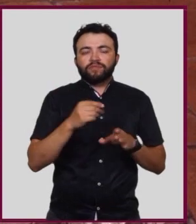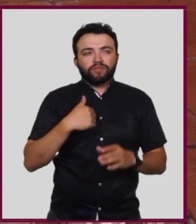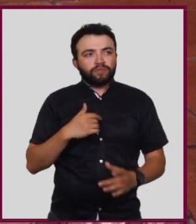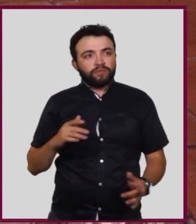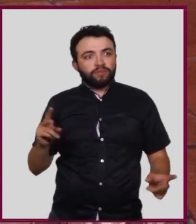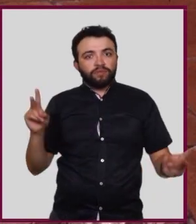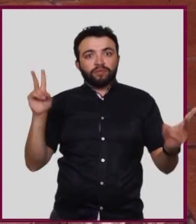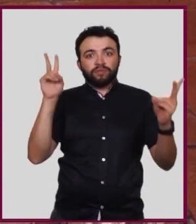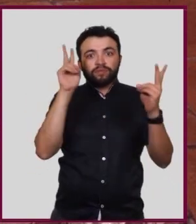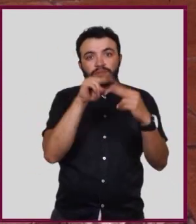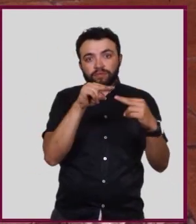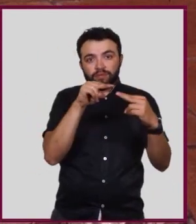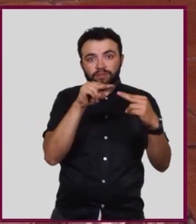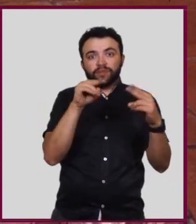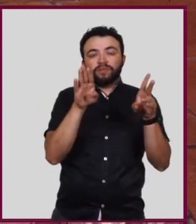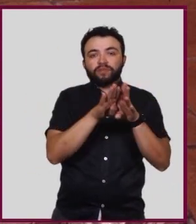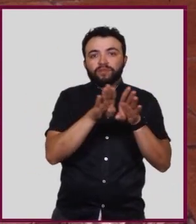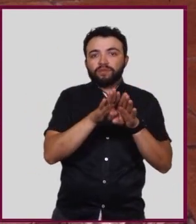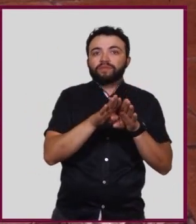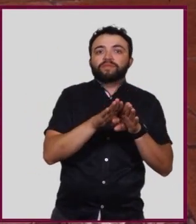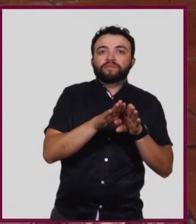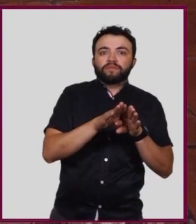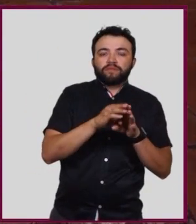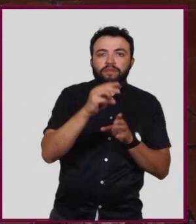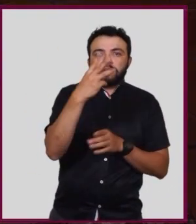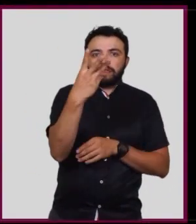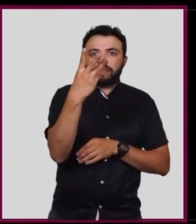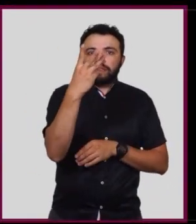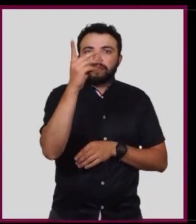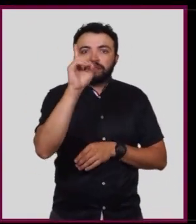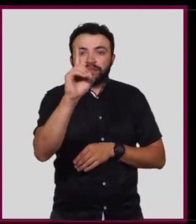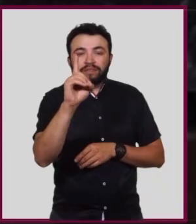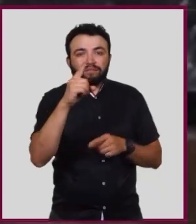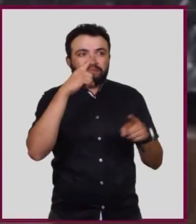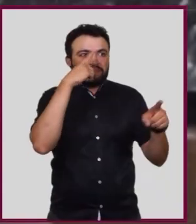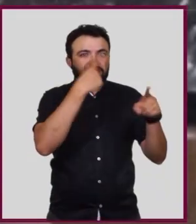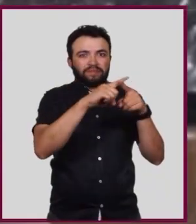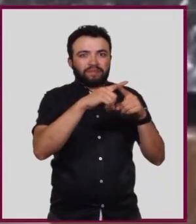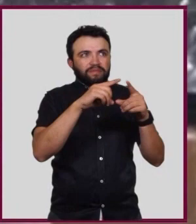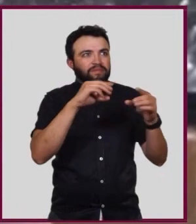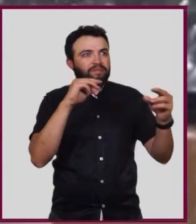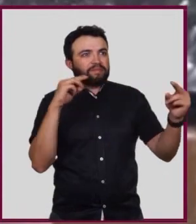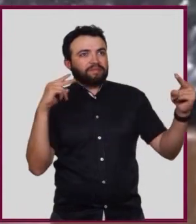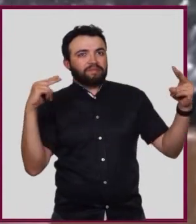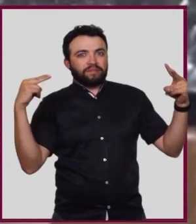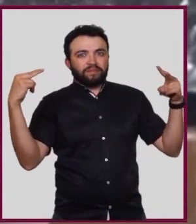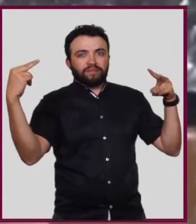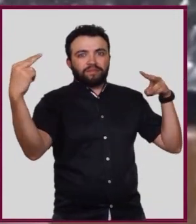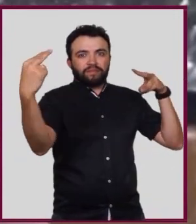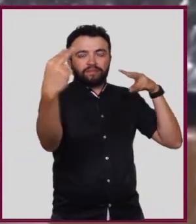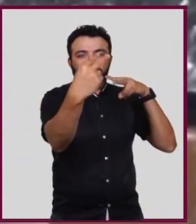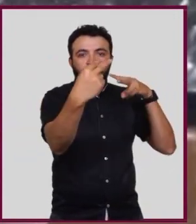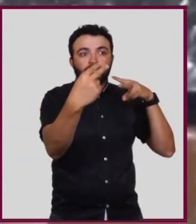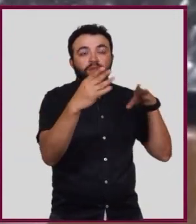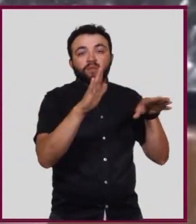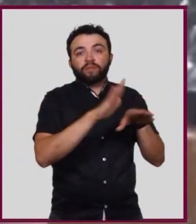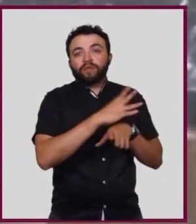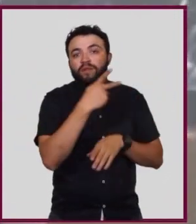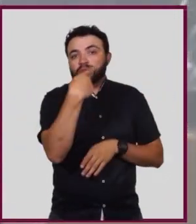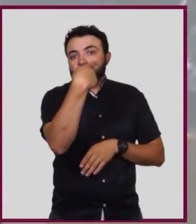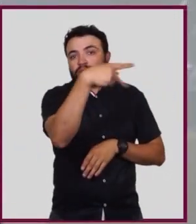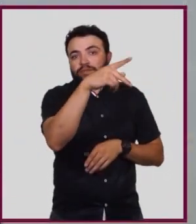multidimensional, no solo tridimensional, es multidimensional. El artista desea